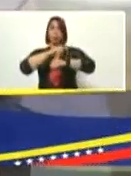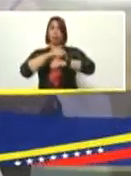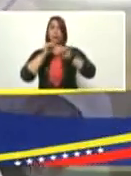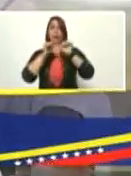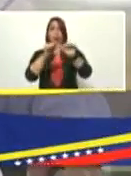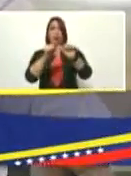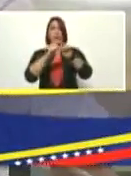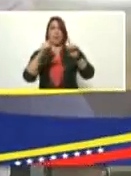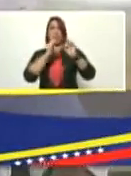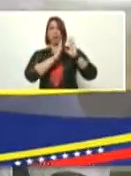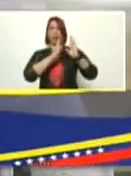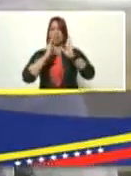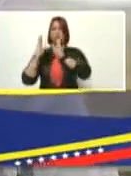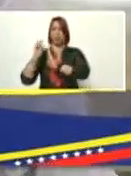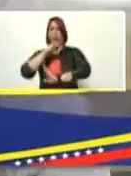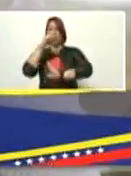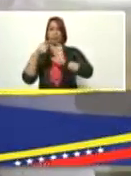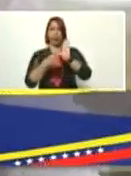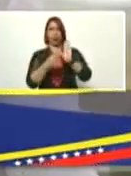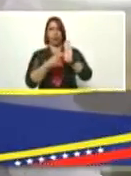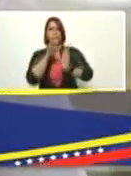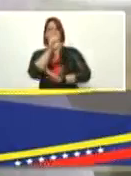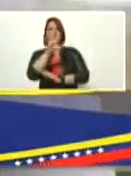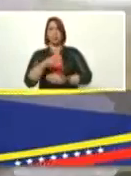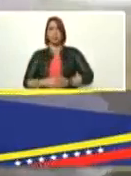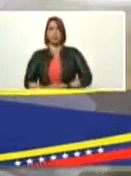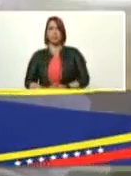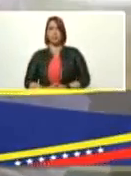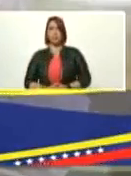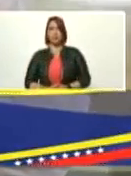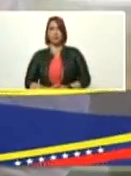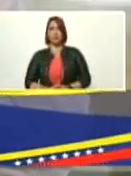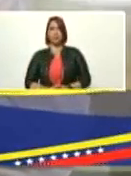para los archivos generales de la nación.